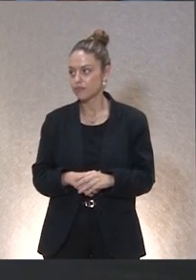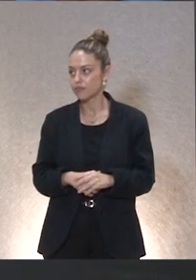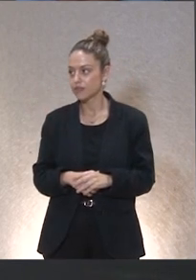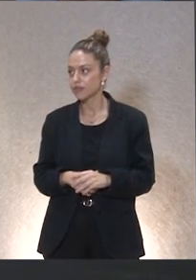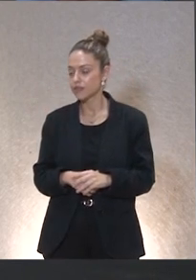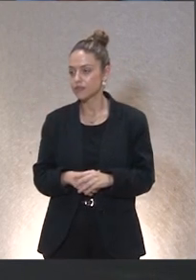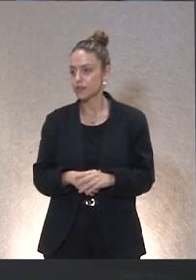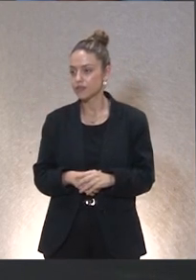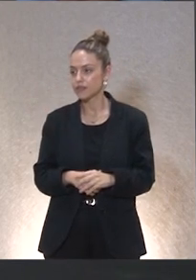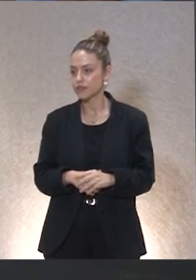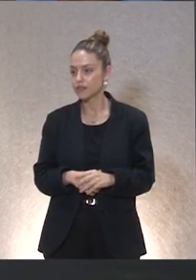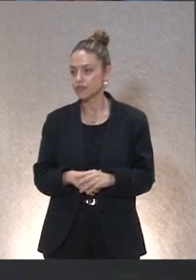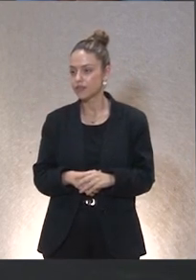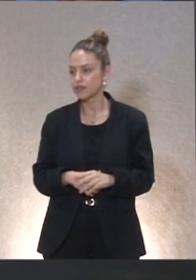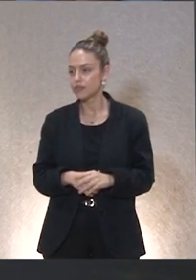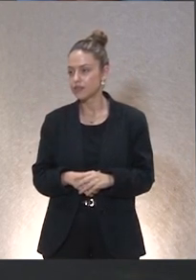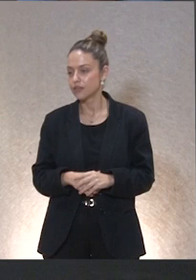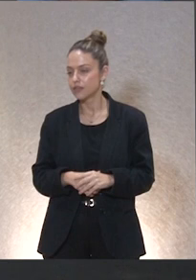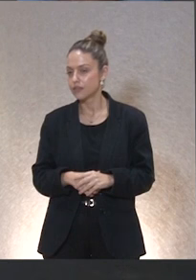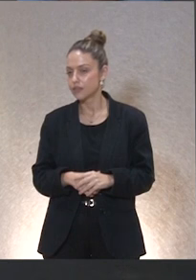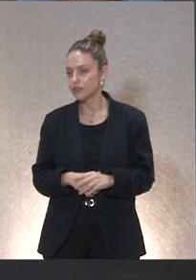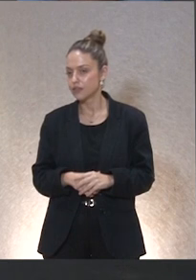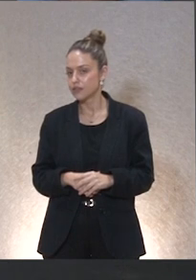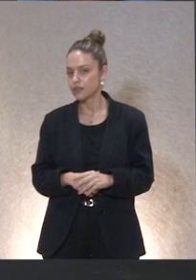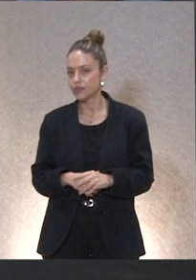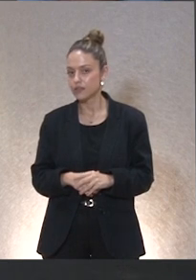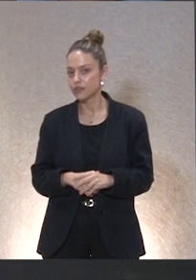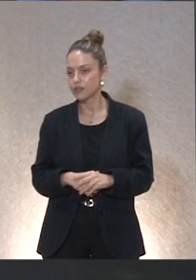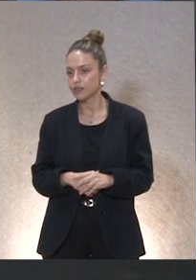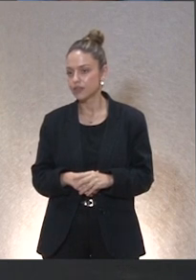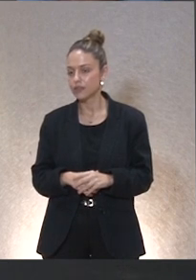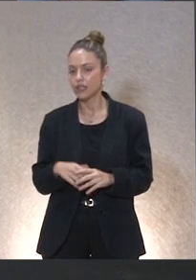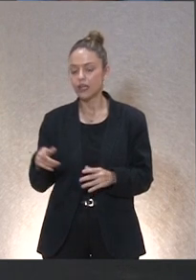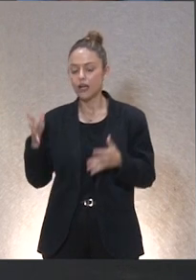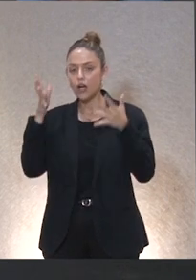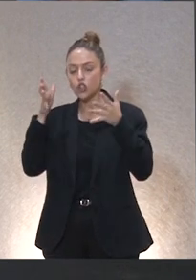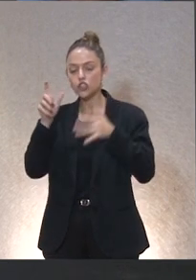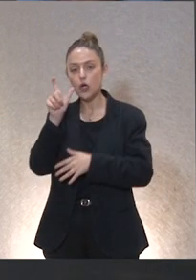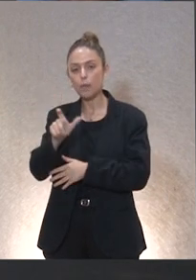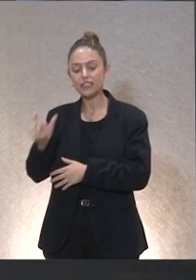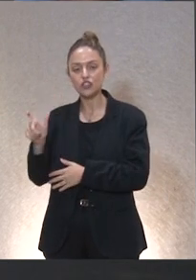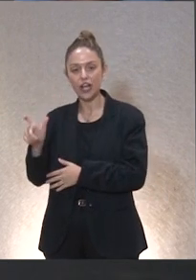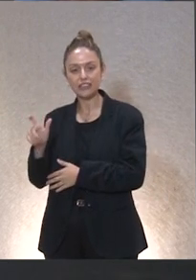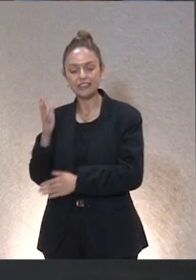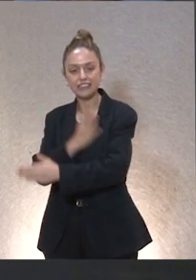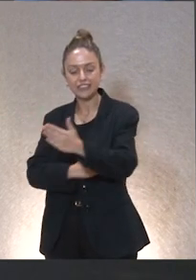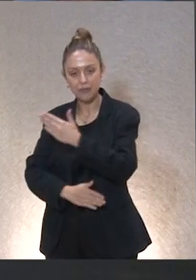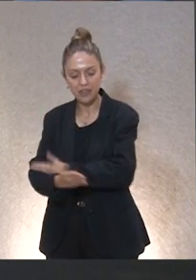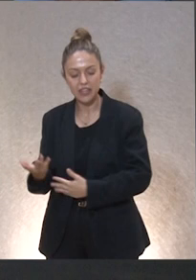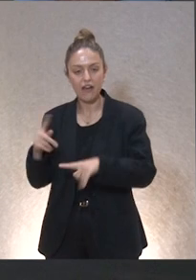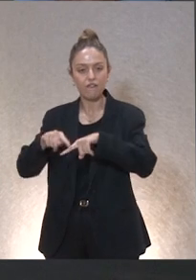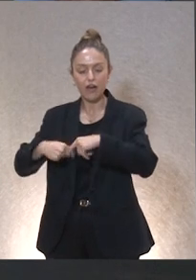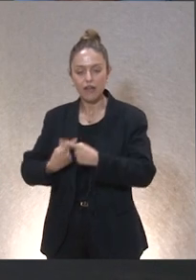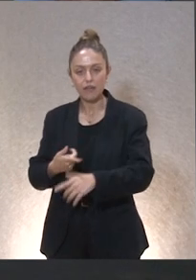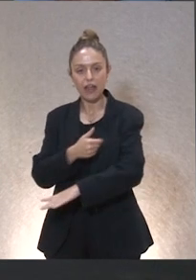qué consejos dirías eh darías a las a otras personas con discapacidad a los ciudadanos a las familias